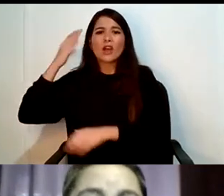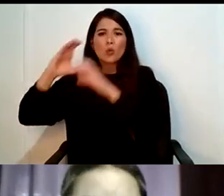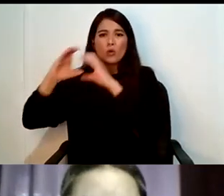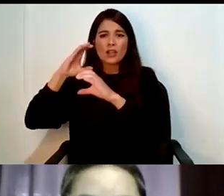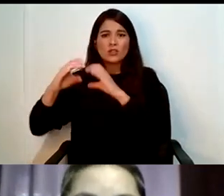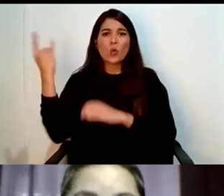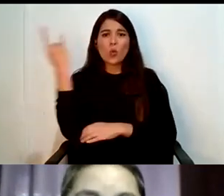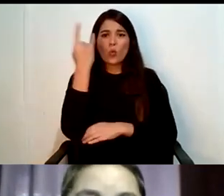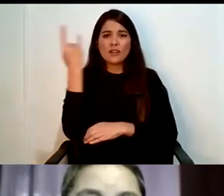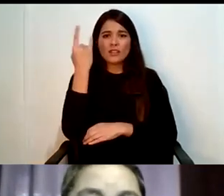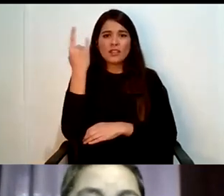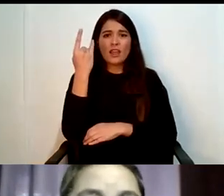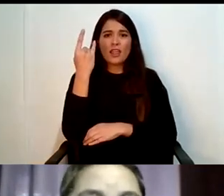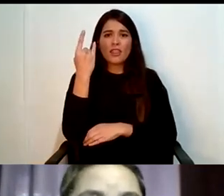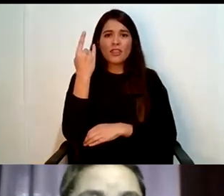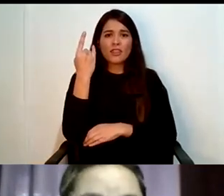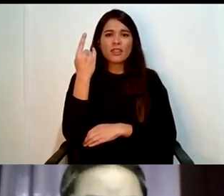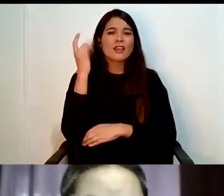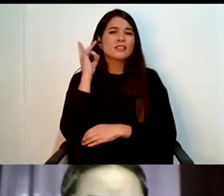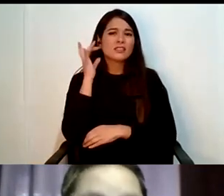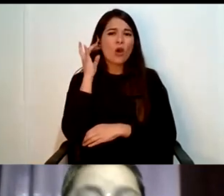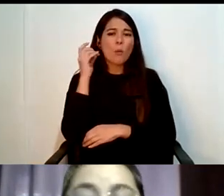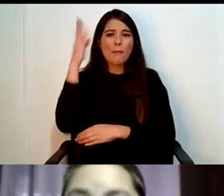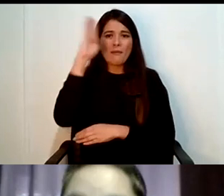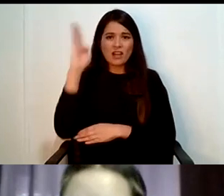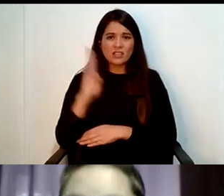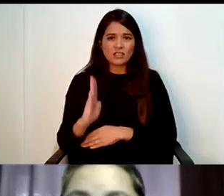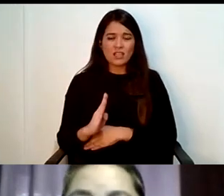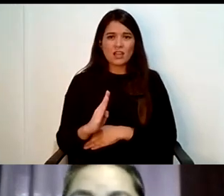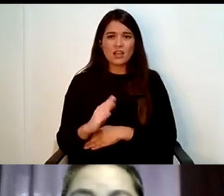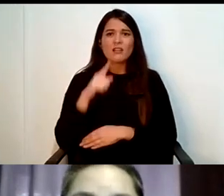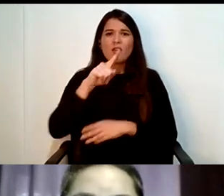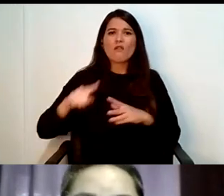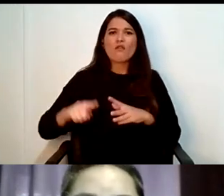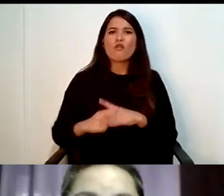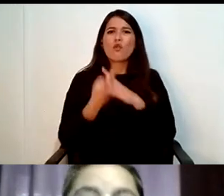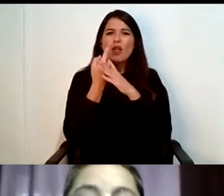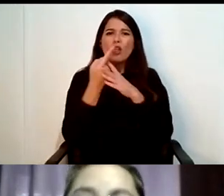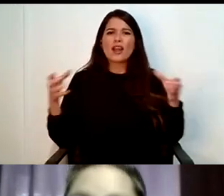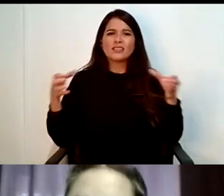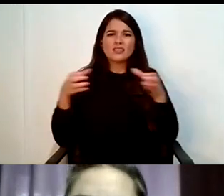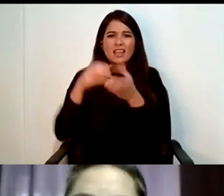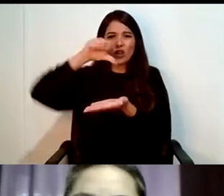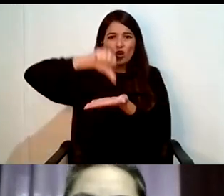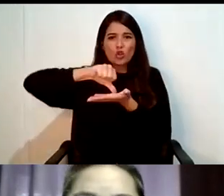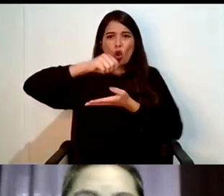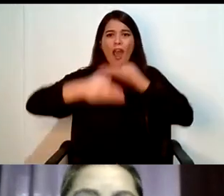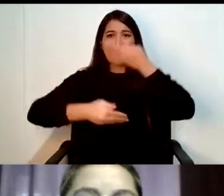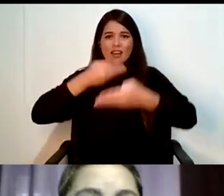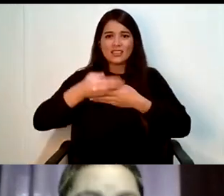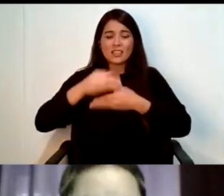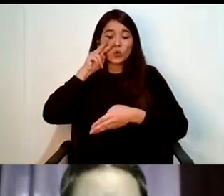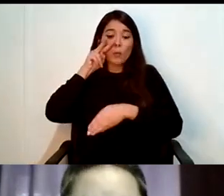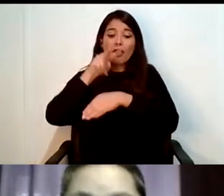Universidad Federal de Sao Paulo, Unifesp, fundadora del Centro Avanza, supervisora de casos